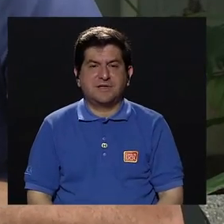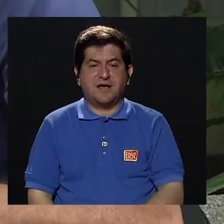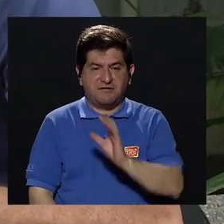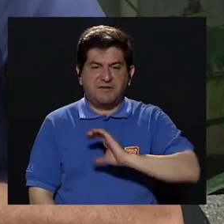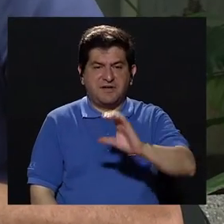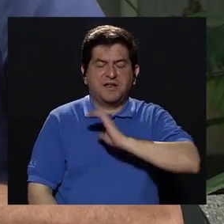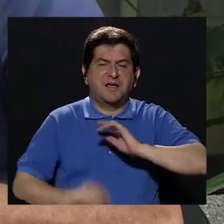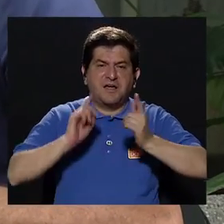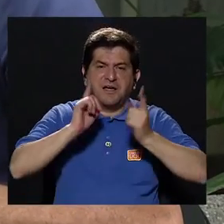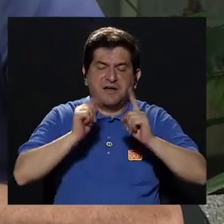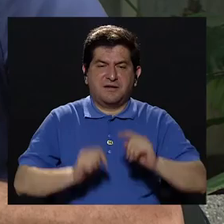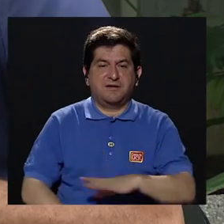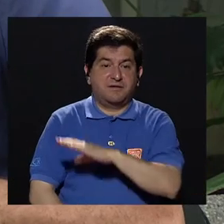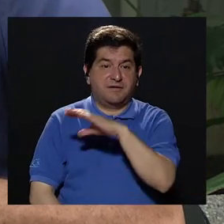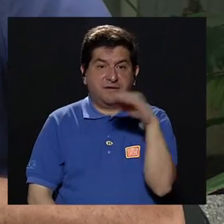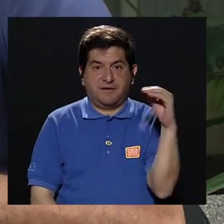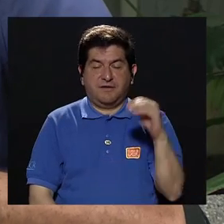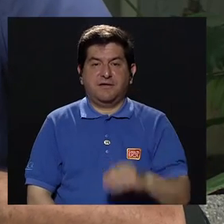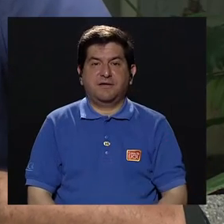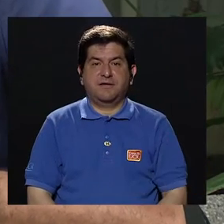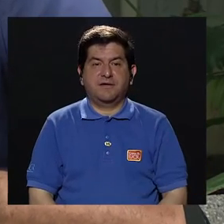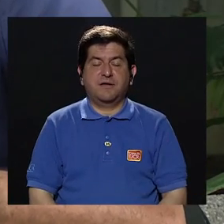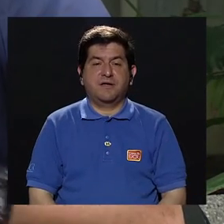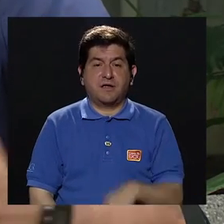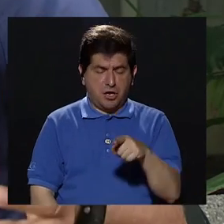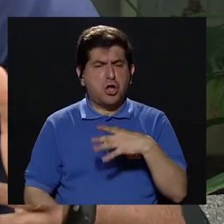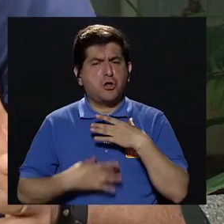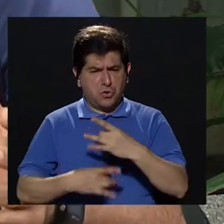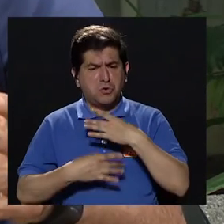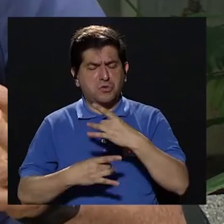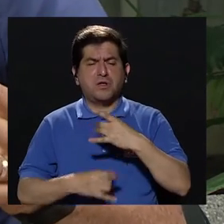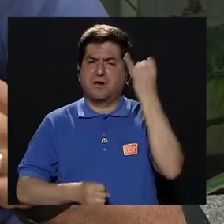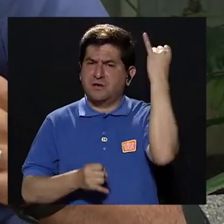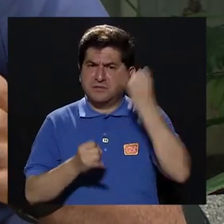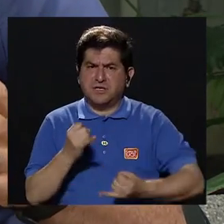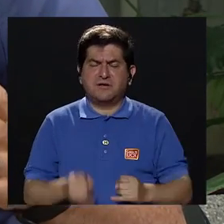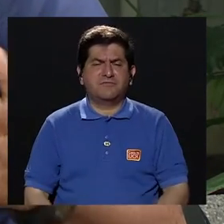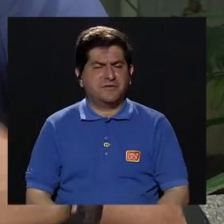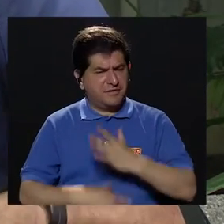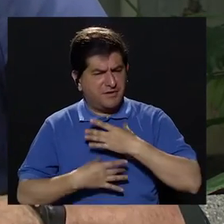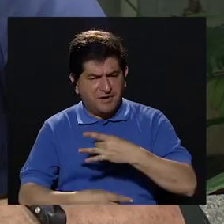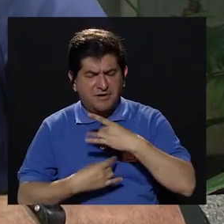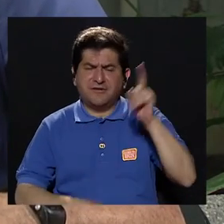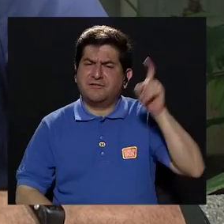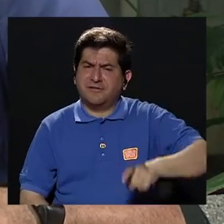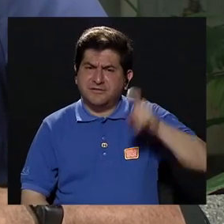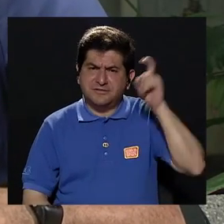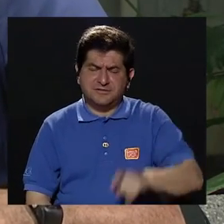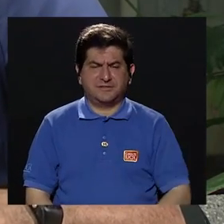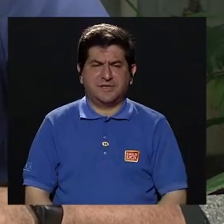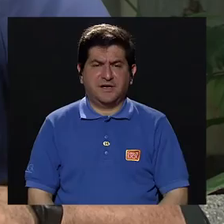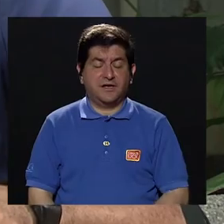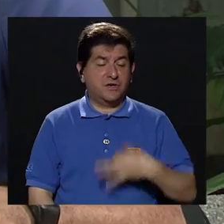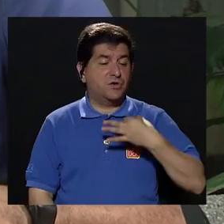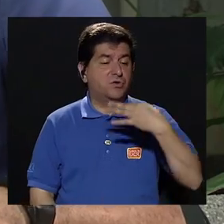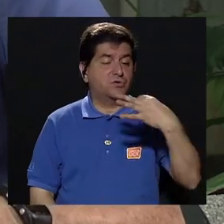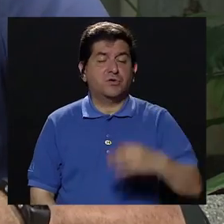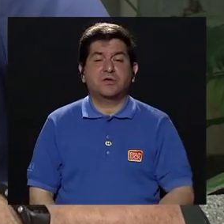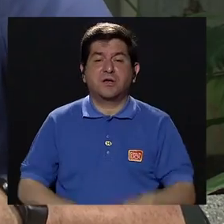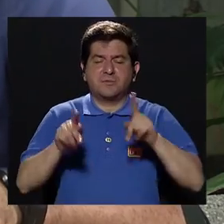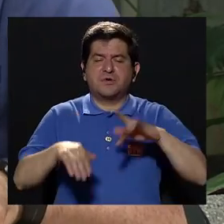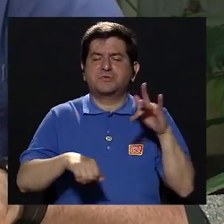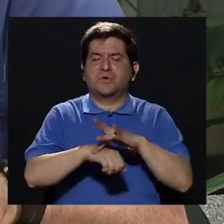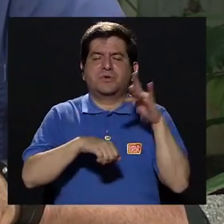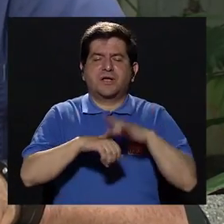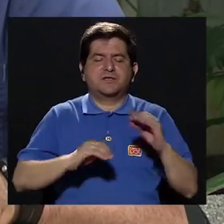de comorbilidades puede tener y mucho entusiasmo. Al final de cuentas, el entusiasmo es lo que necesita para que día a día